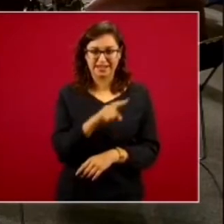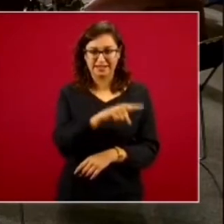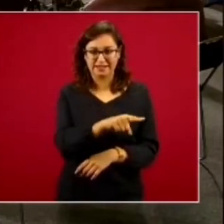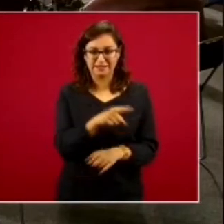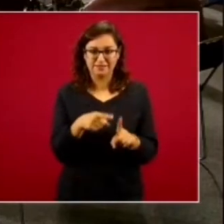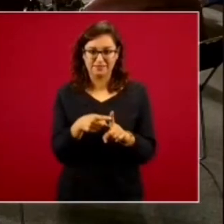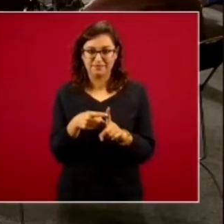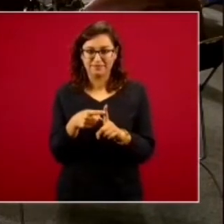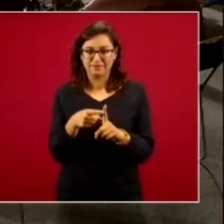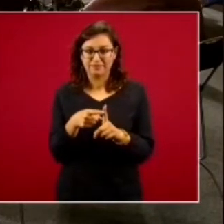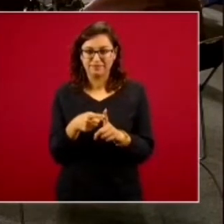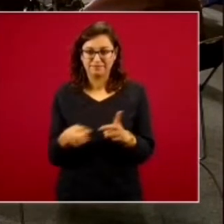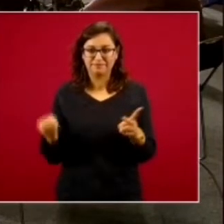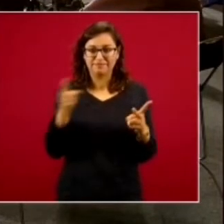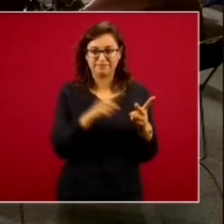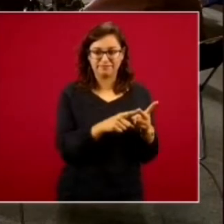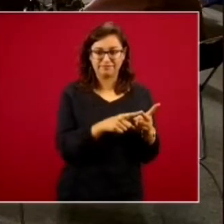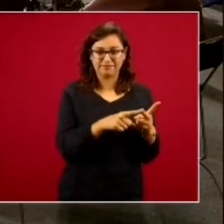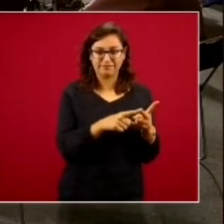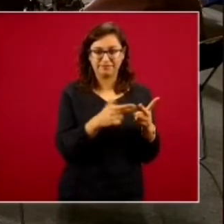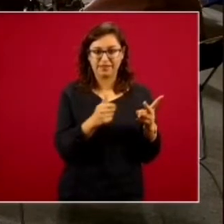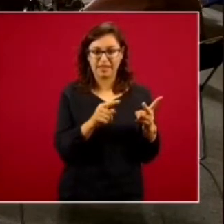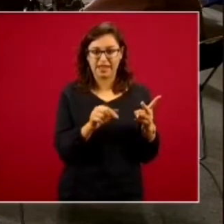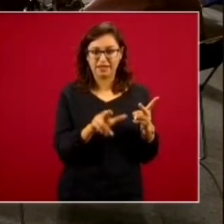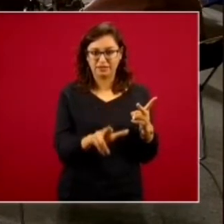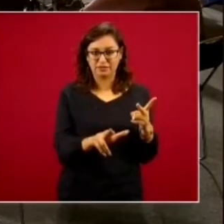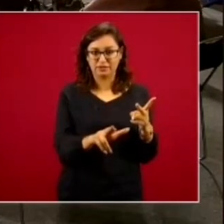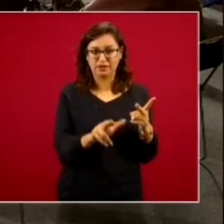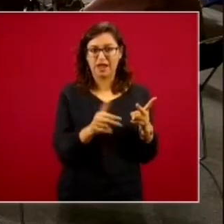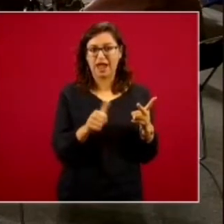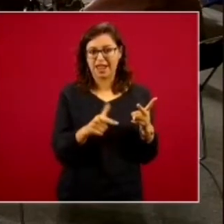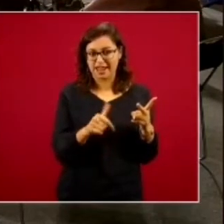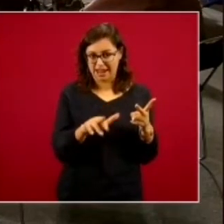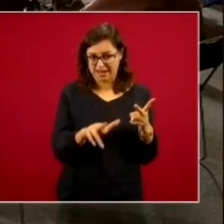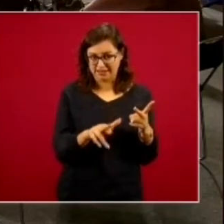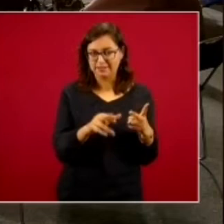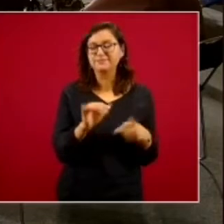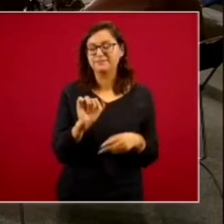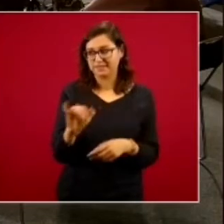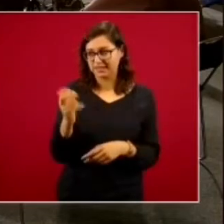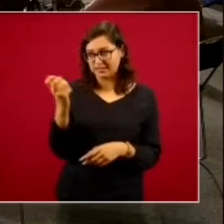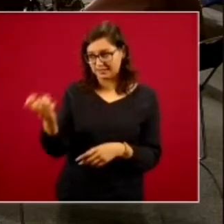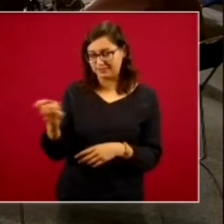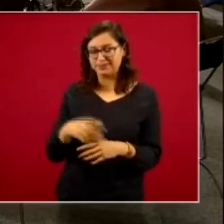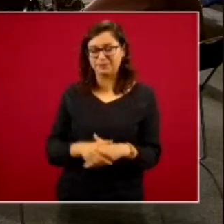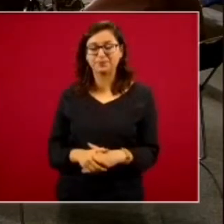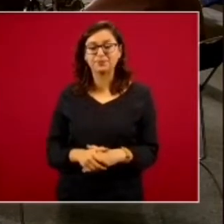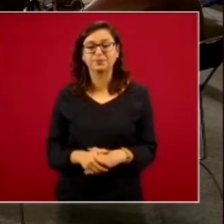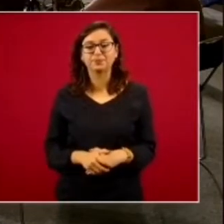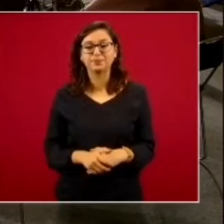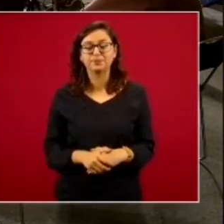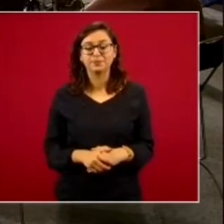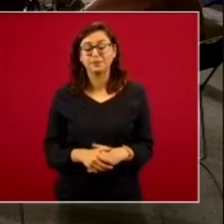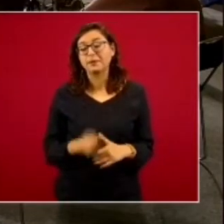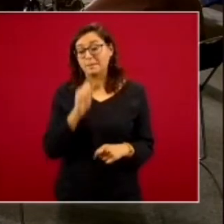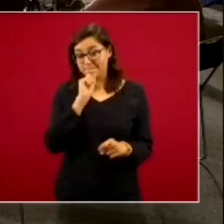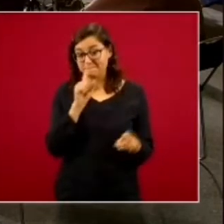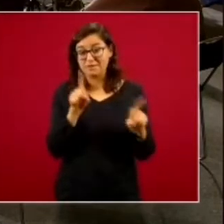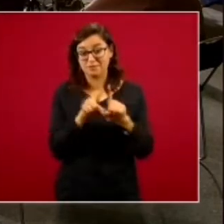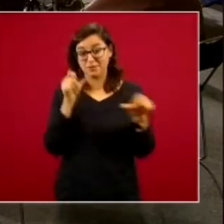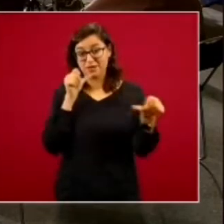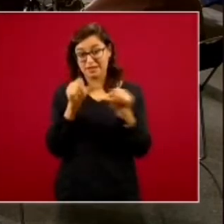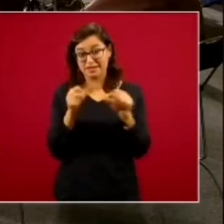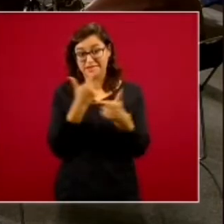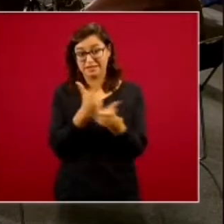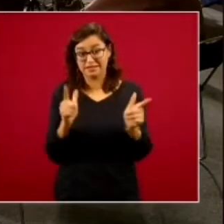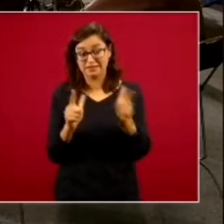es de Héctor Aguilar Camín. Exactamente. Bueno, como decíamos, publicidad. Solo de